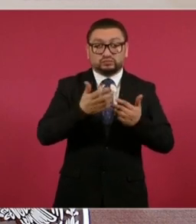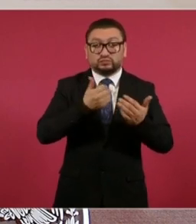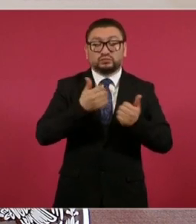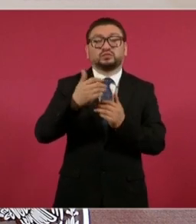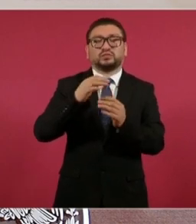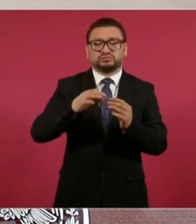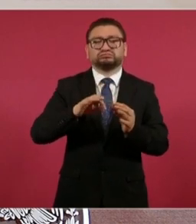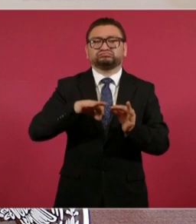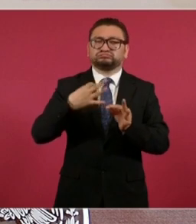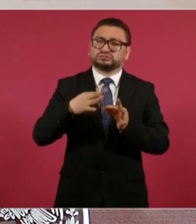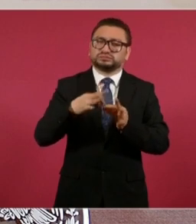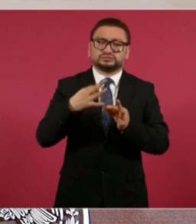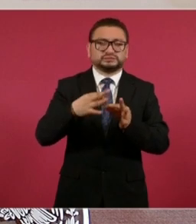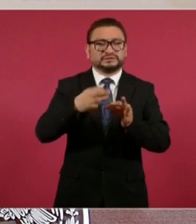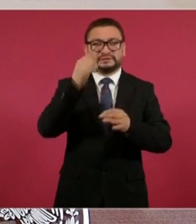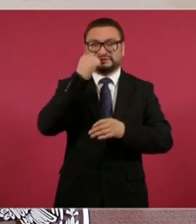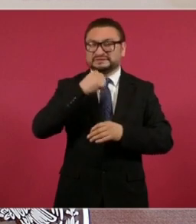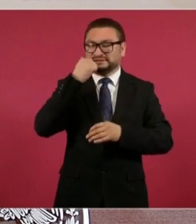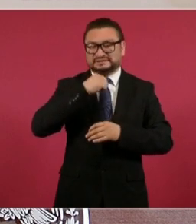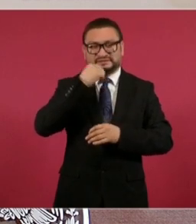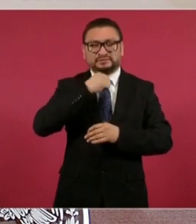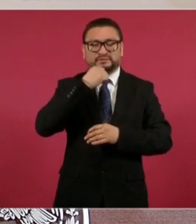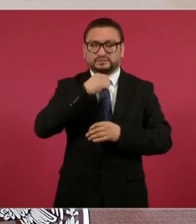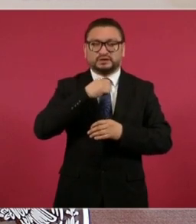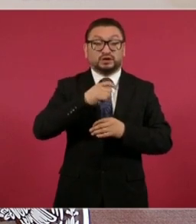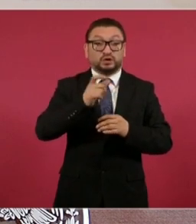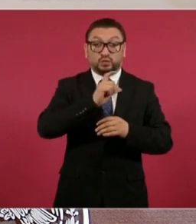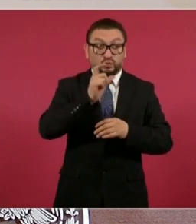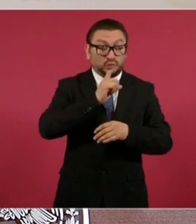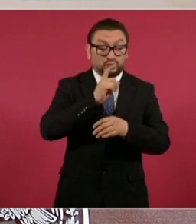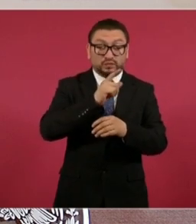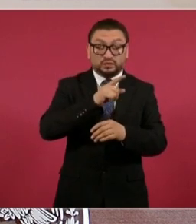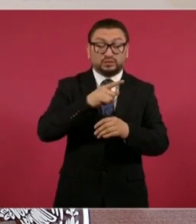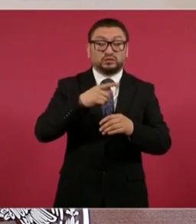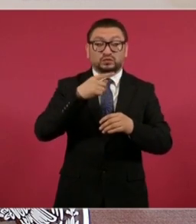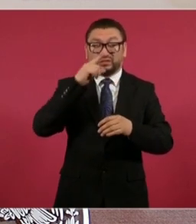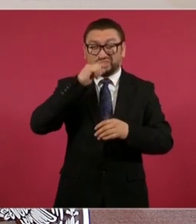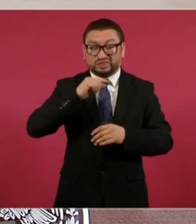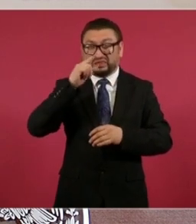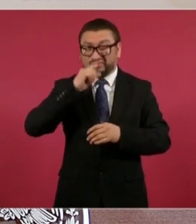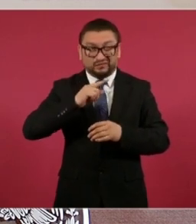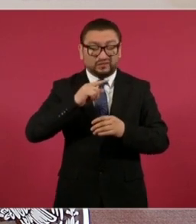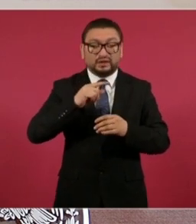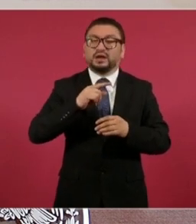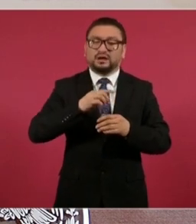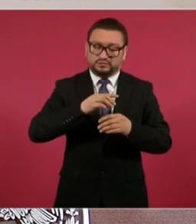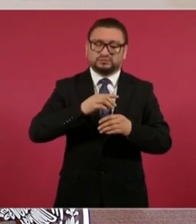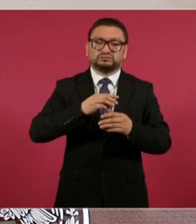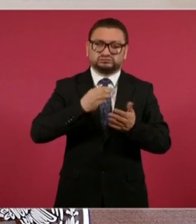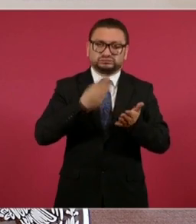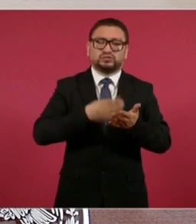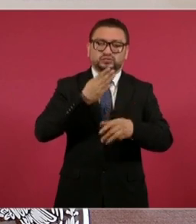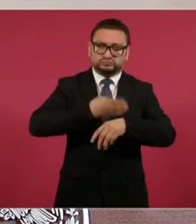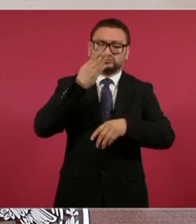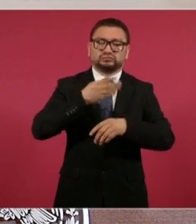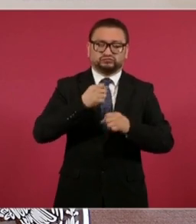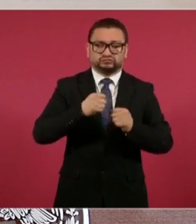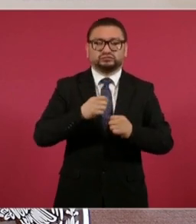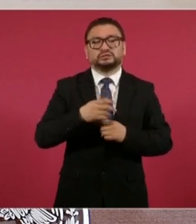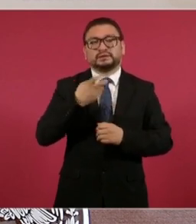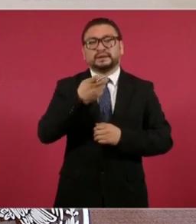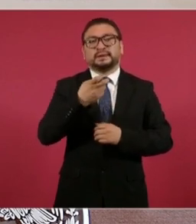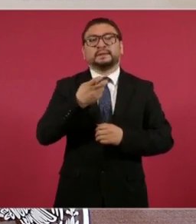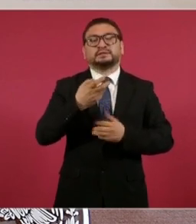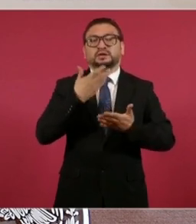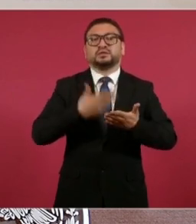eh siempre se han estado fortaleciendo las sanciones a a quienes son proveedores incumplidos y la otra cuestión